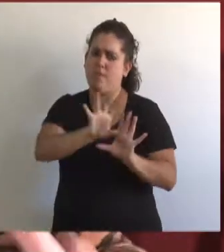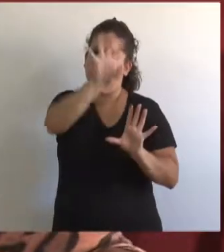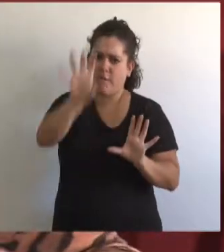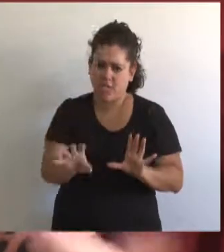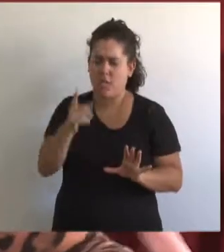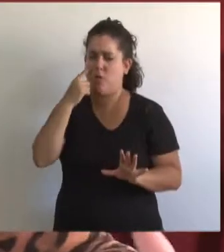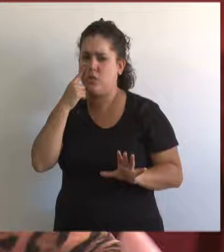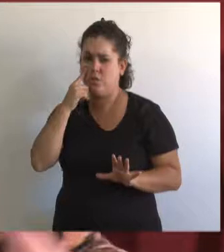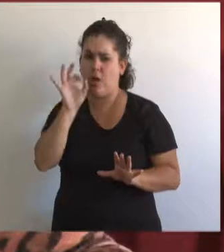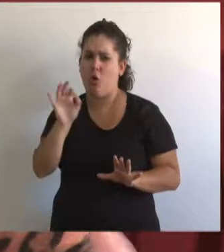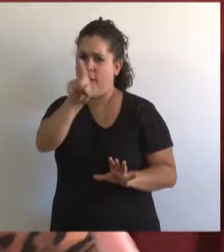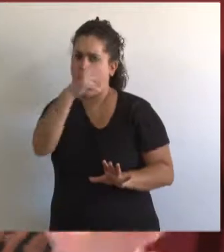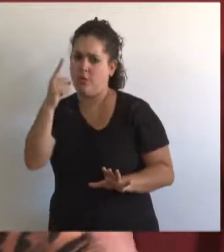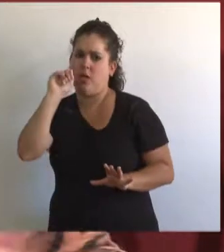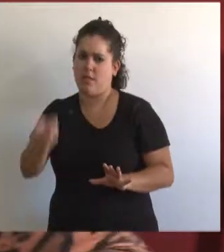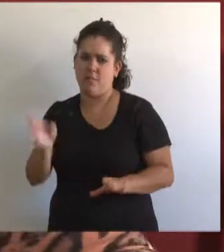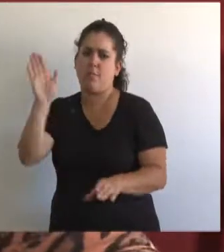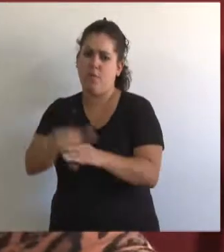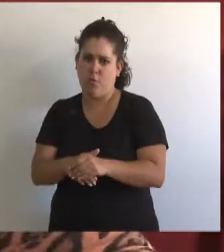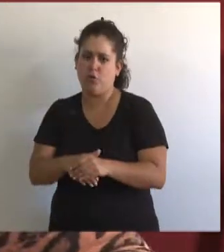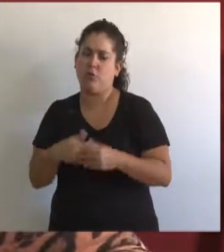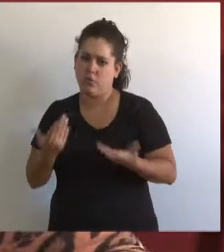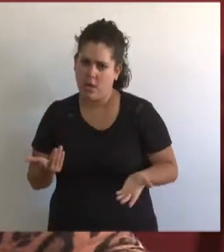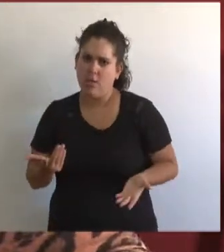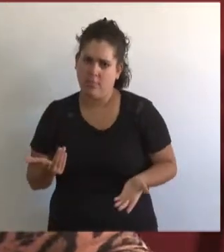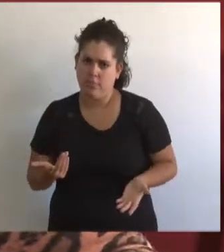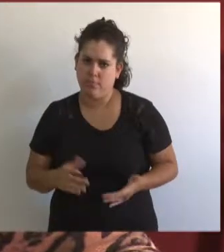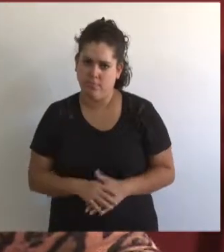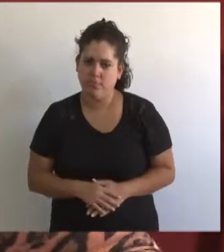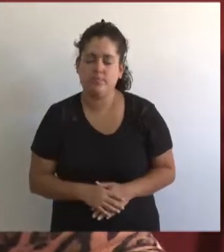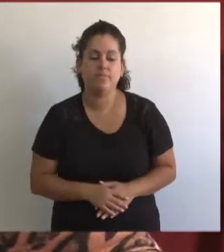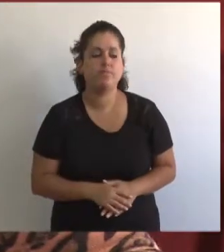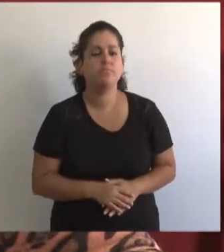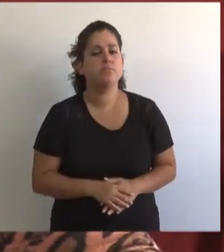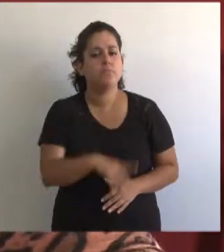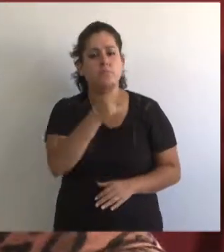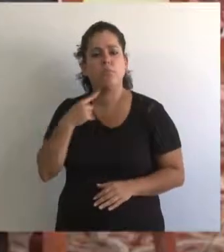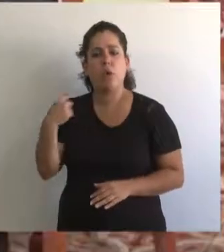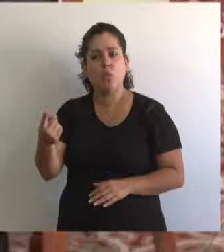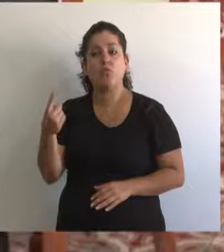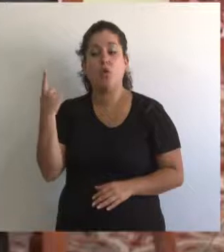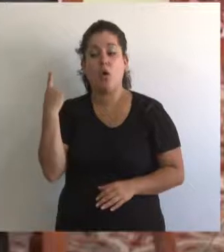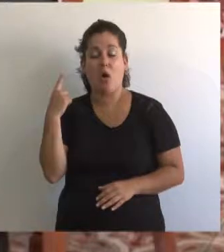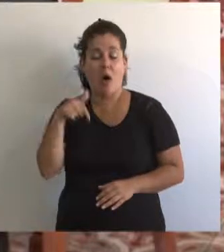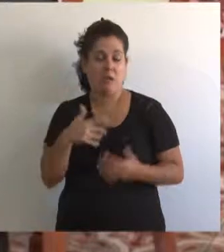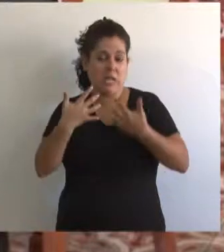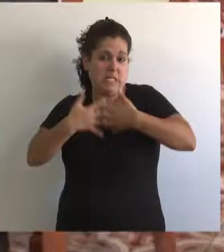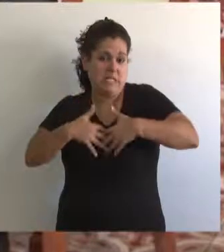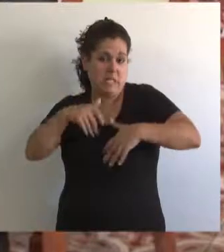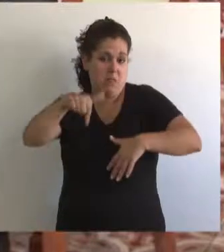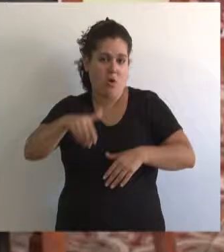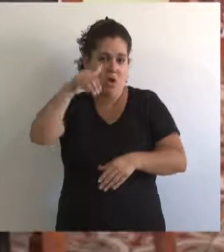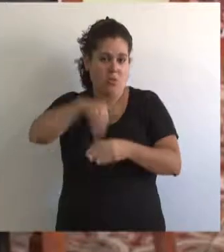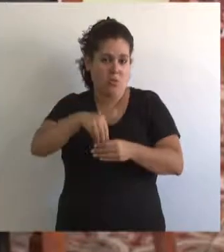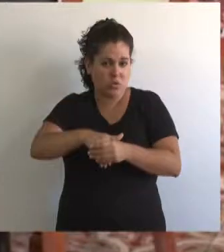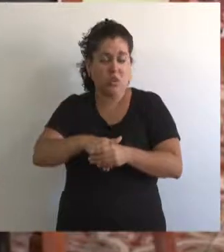y también ampliar ese derecho para que lo puedan hacer en elecciones provinciales y municipales. En la práctica, ¿el sistema, la forma